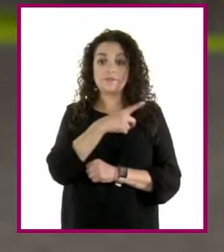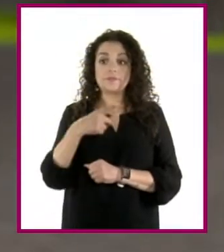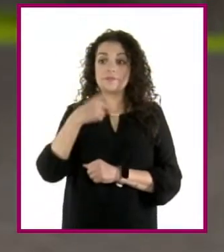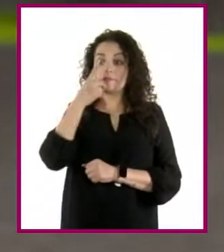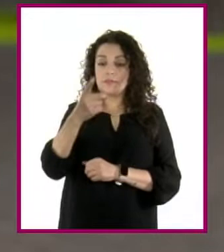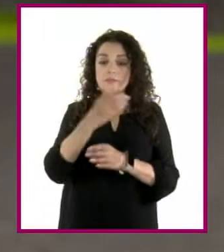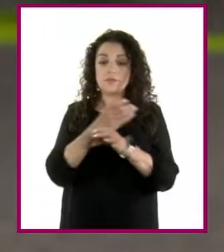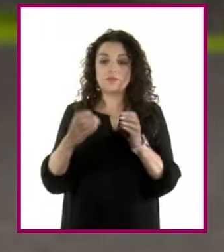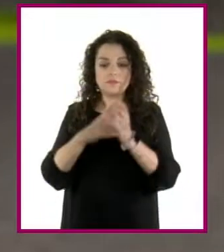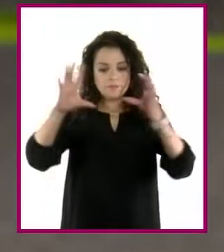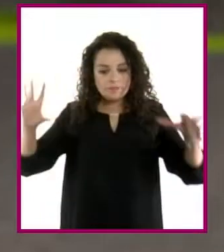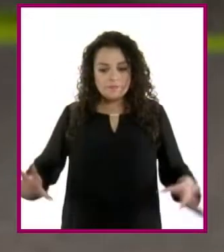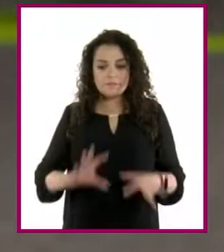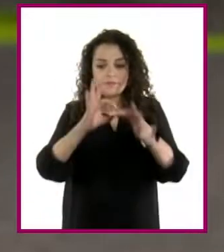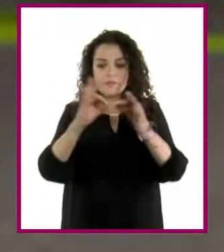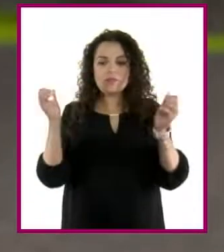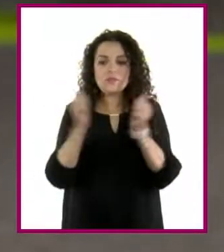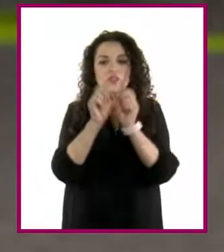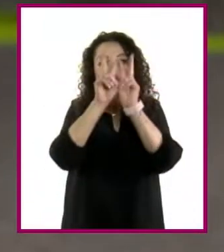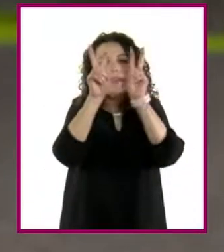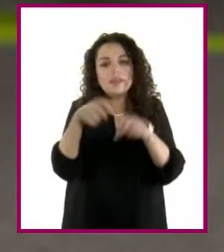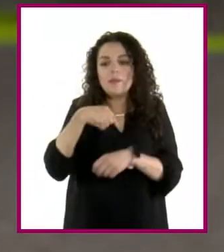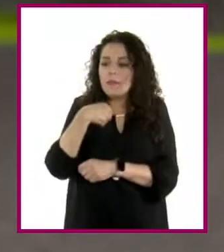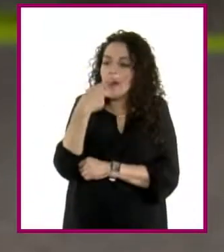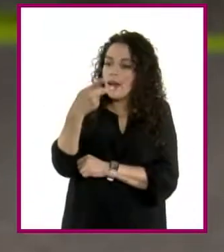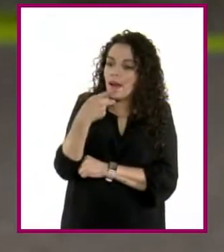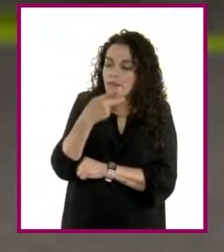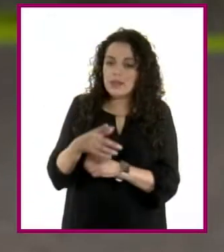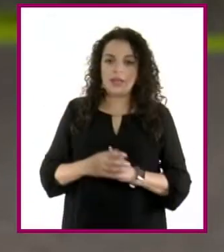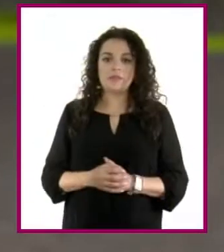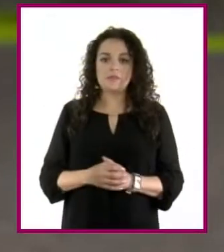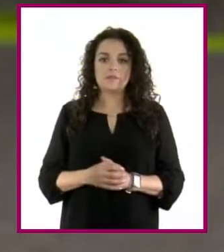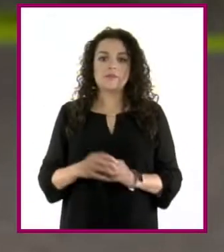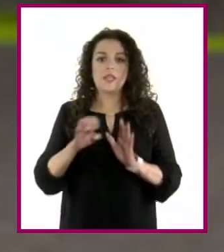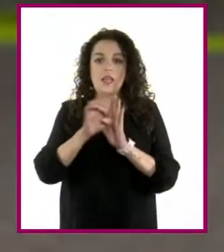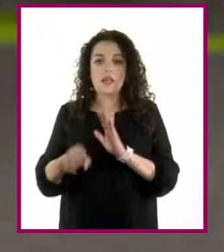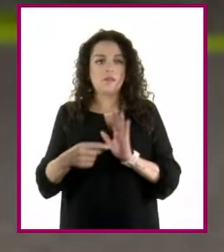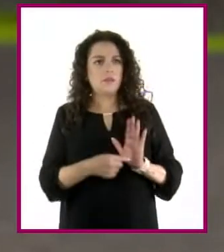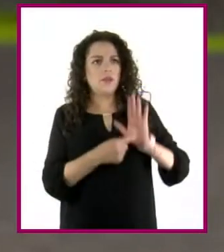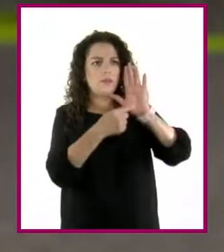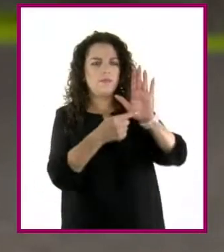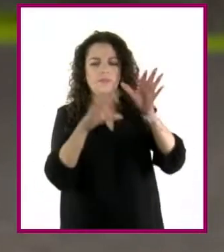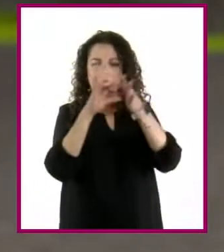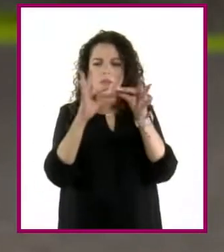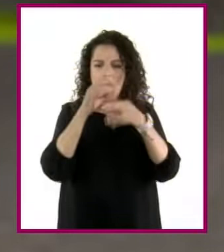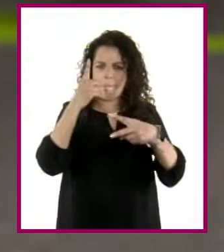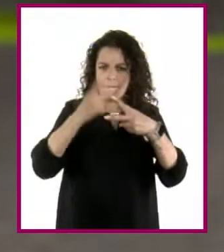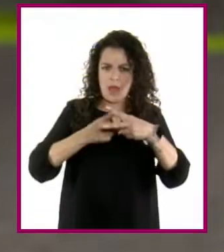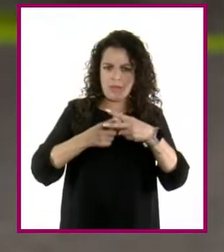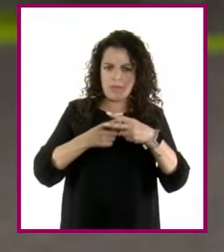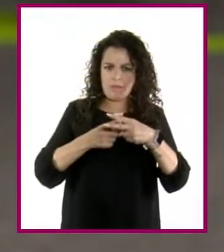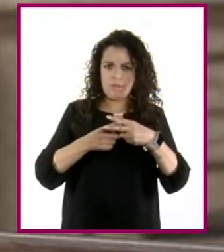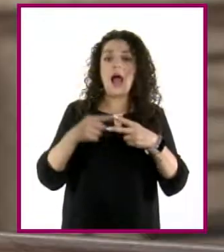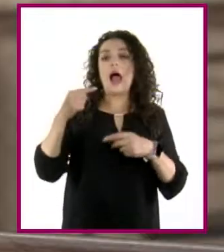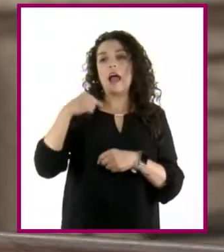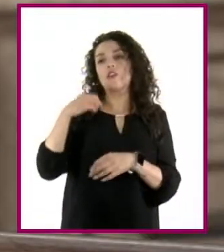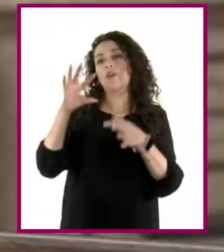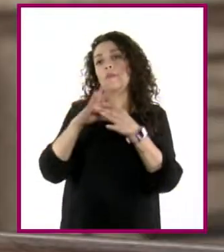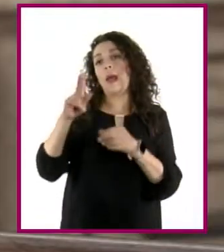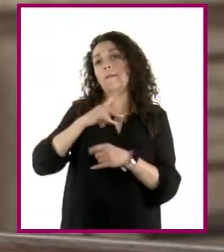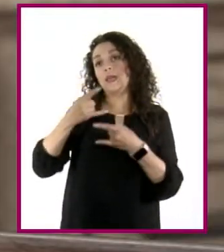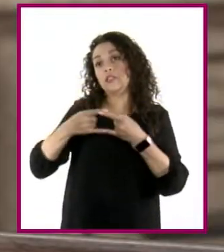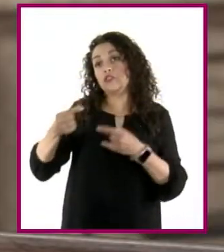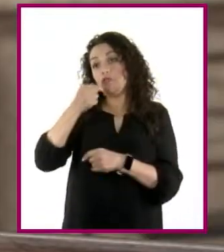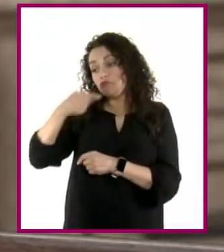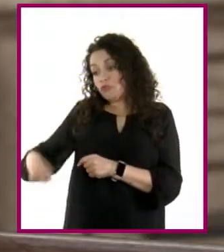se relacionen con lo que estamos hablando. Si estamos preparando una exposición de mate, no me voy a poner a contarte mi infancia. O si